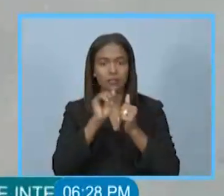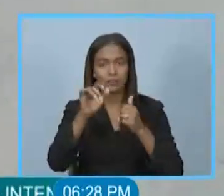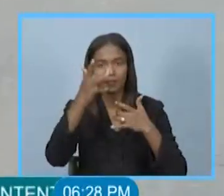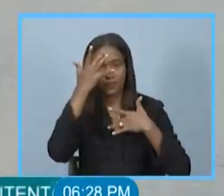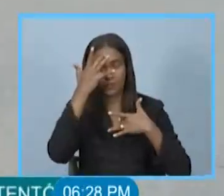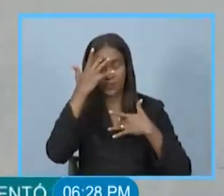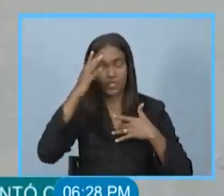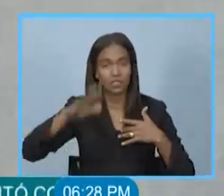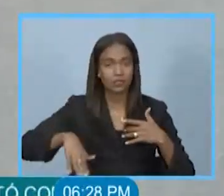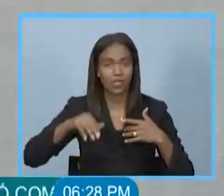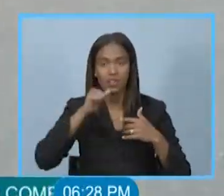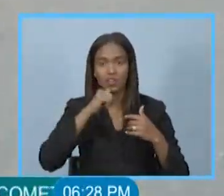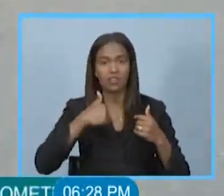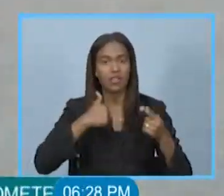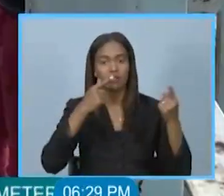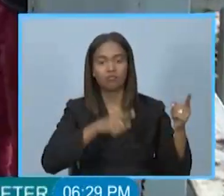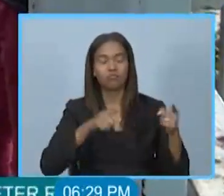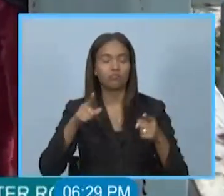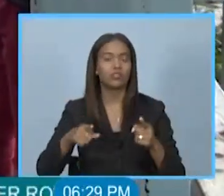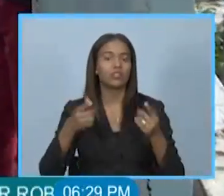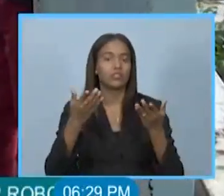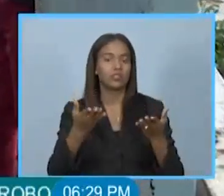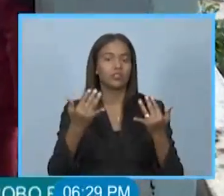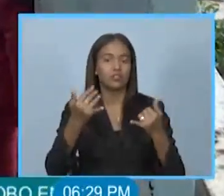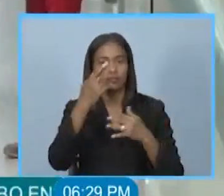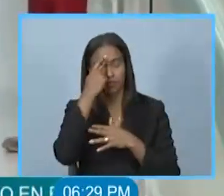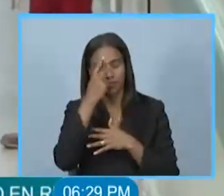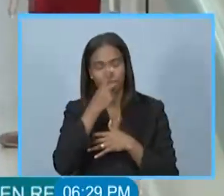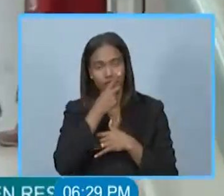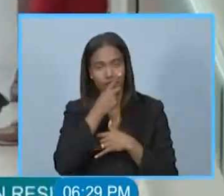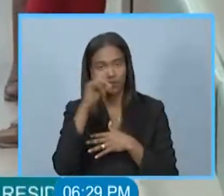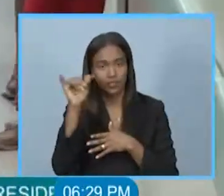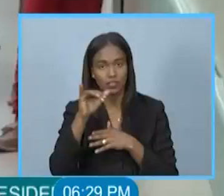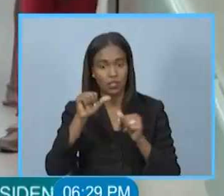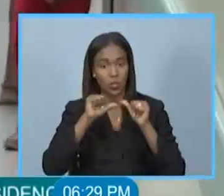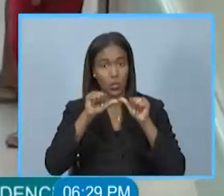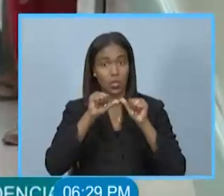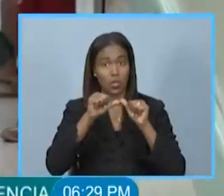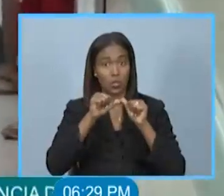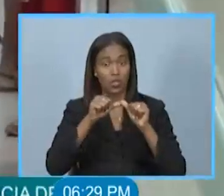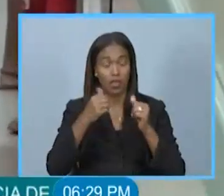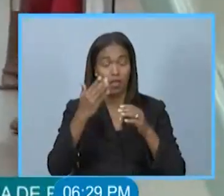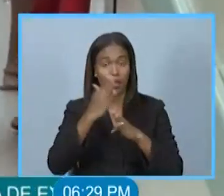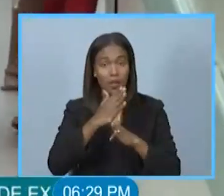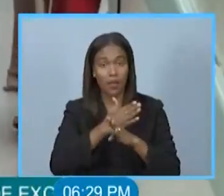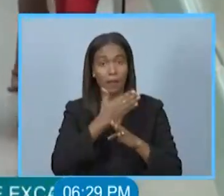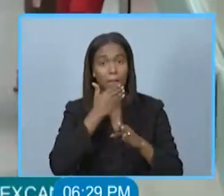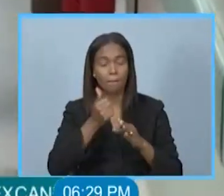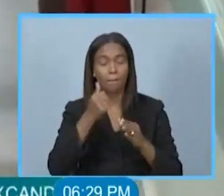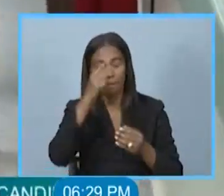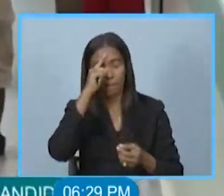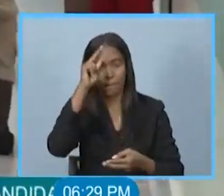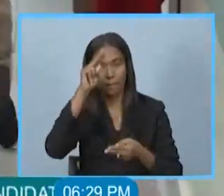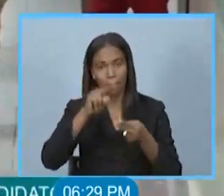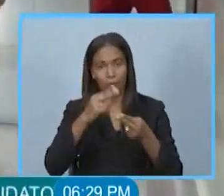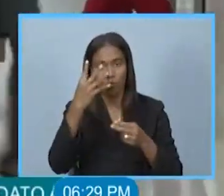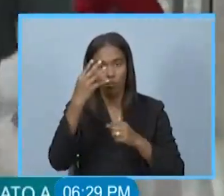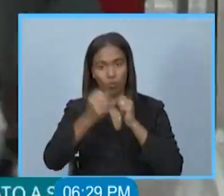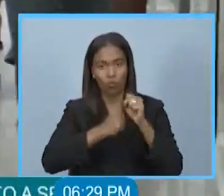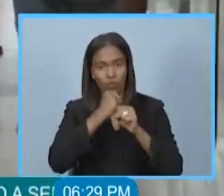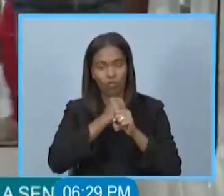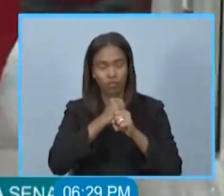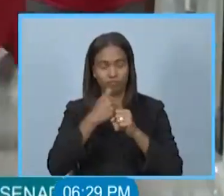que aún no registra casos autóctonos en el país y que continúen frente a mejoría el menor de cuatro años